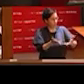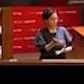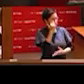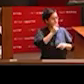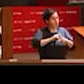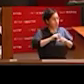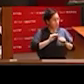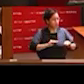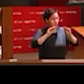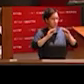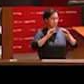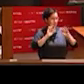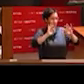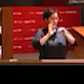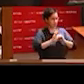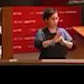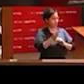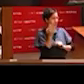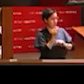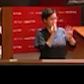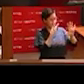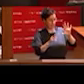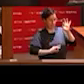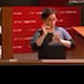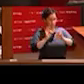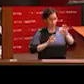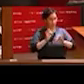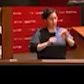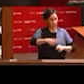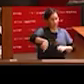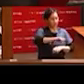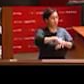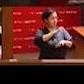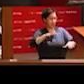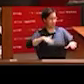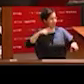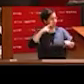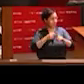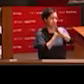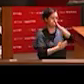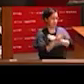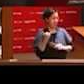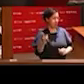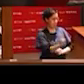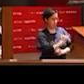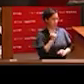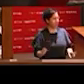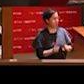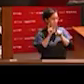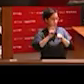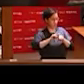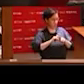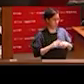peculiaridad de que más del 70 por tienen que ser son personas con discapacidad con todo tipo